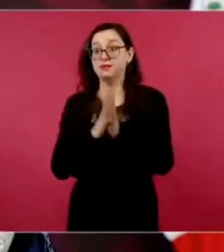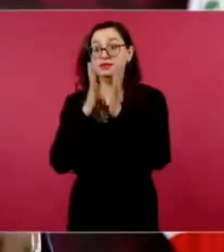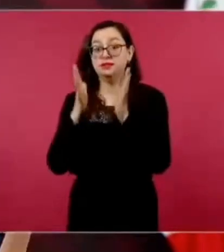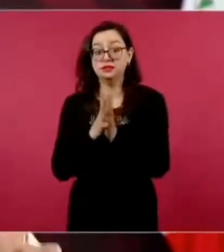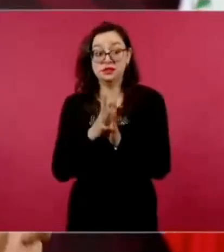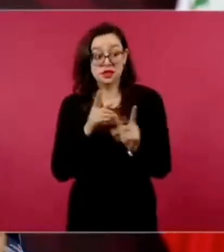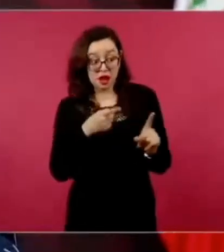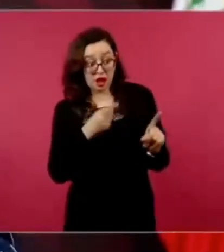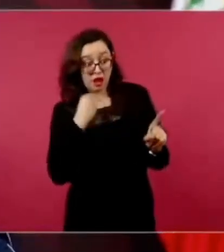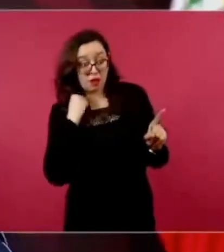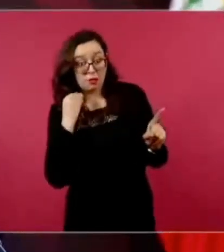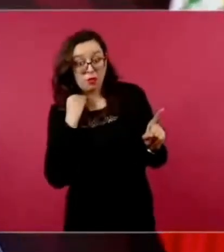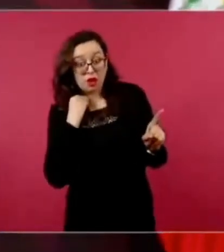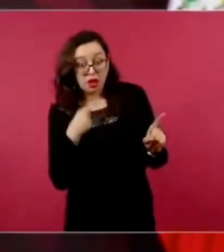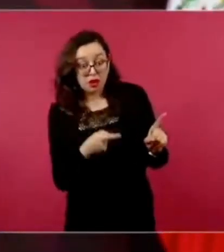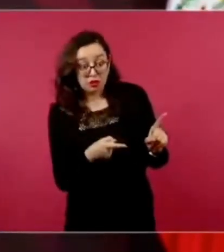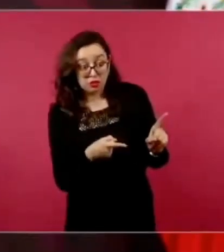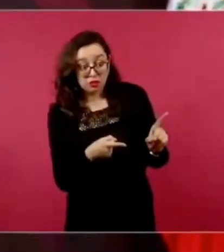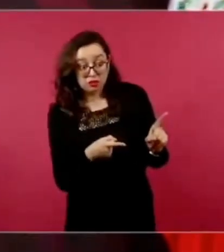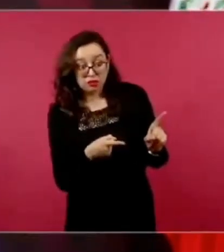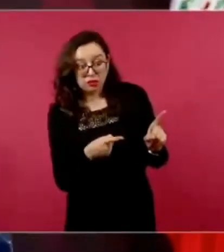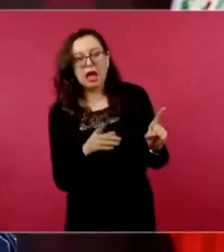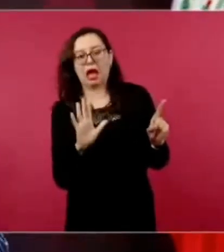una abogada.